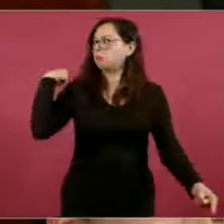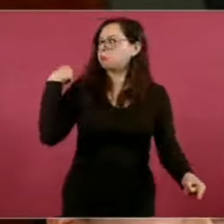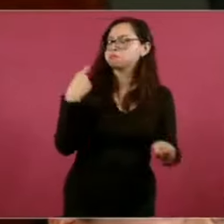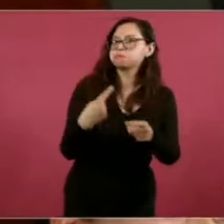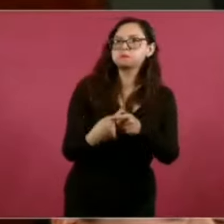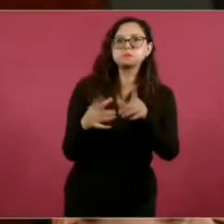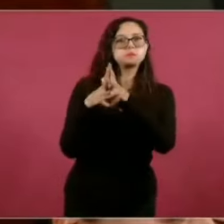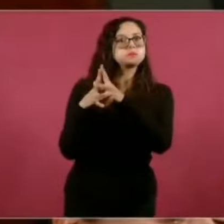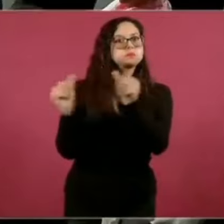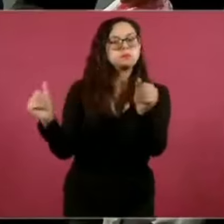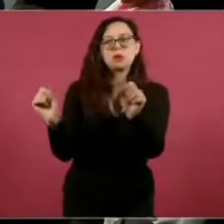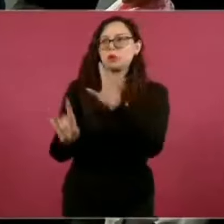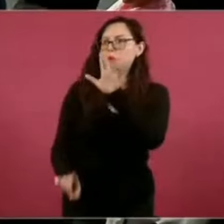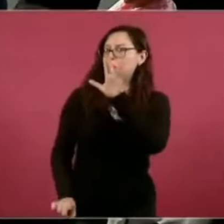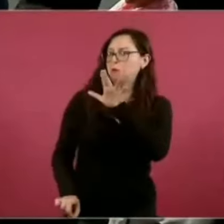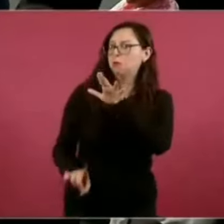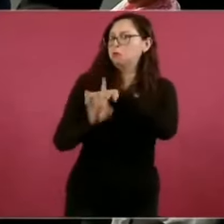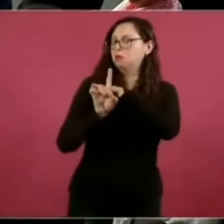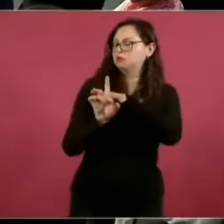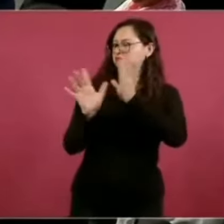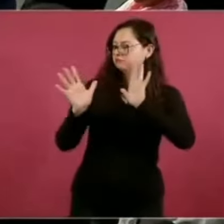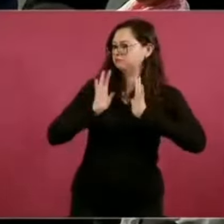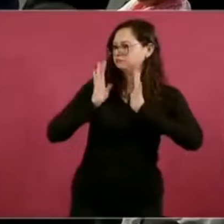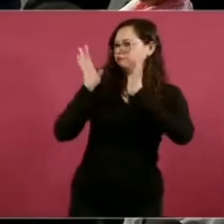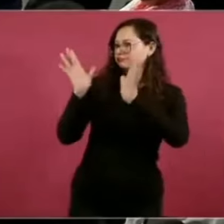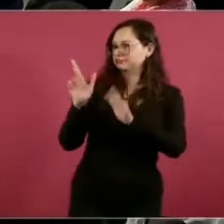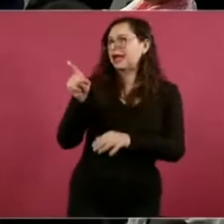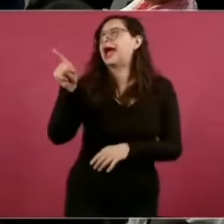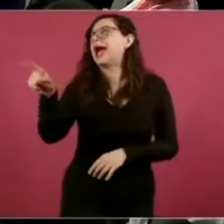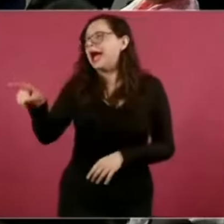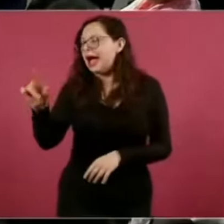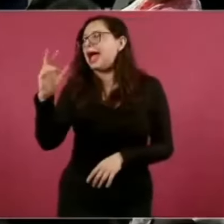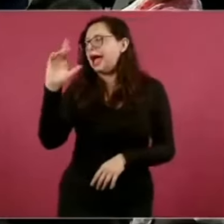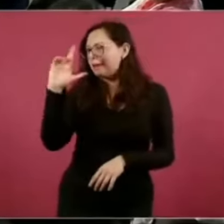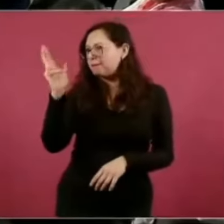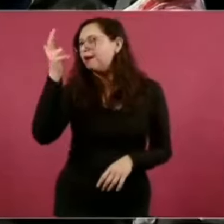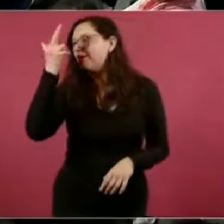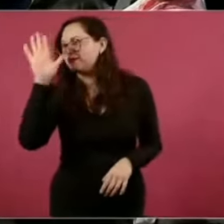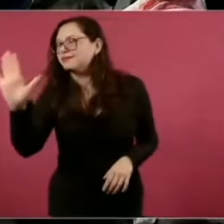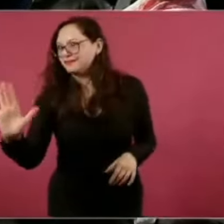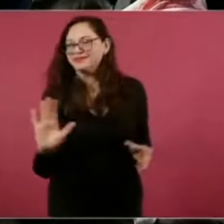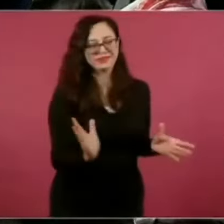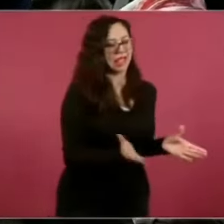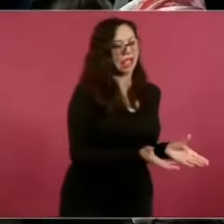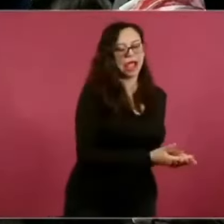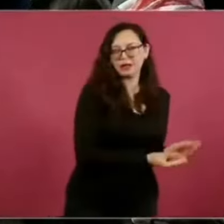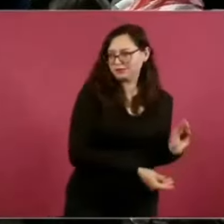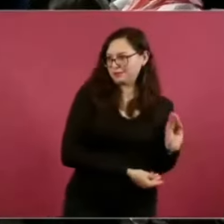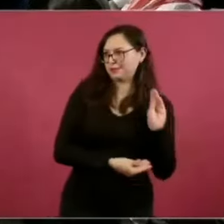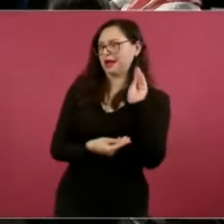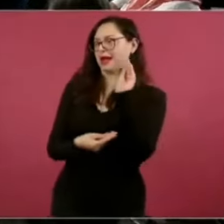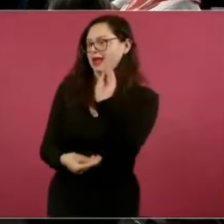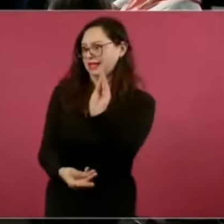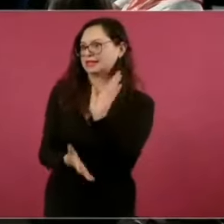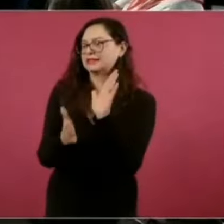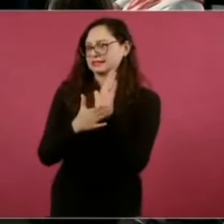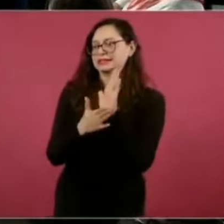usted recordaba en conferencias pasadas, presidente, que es el autor del